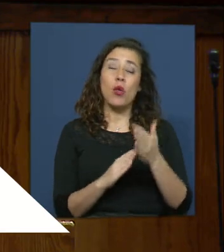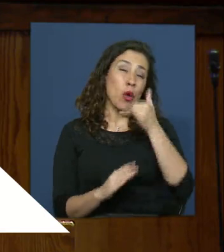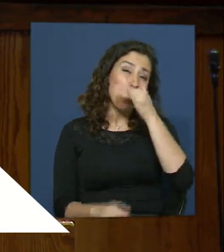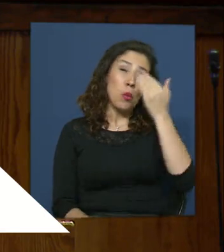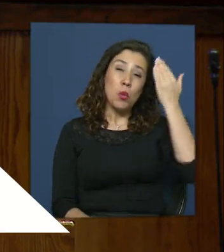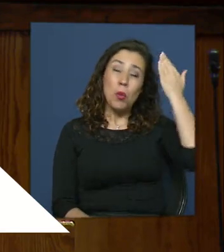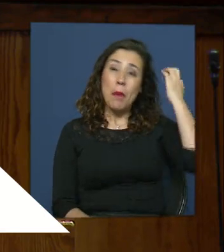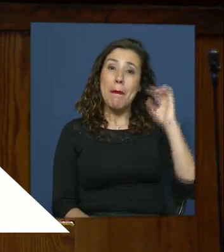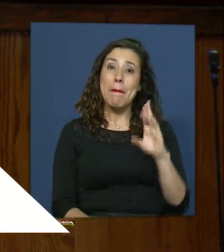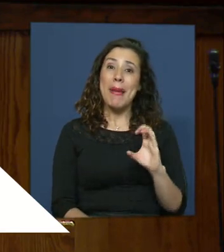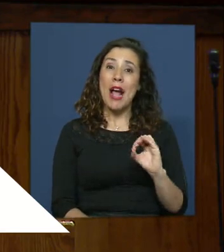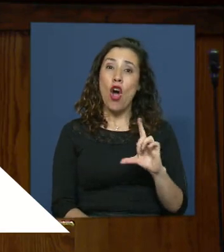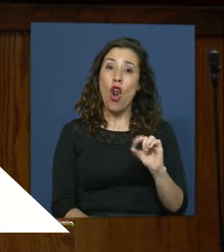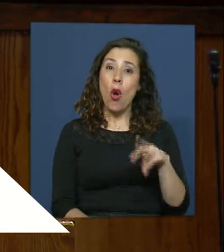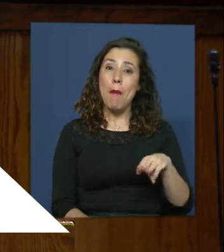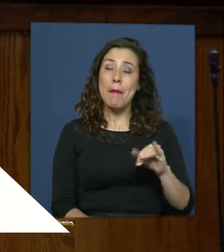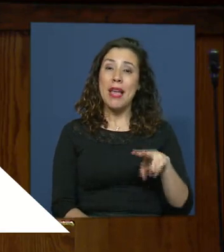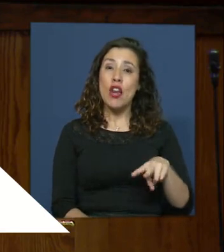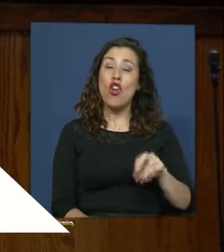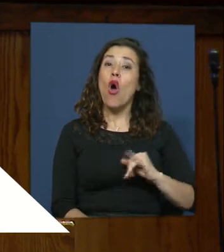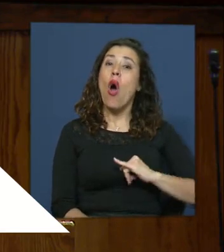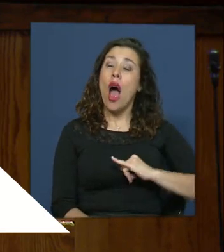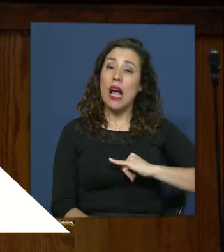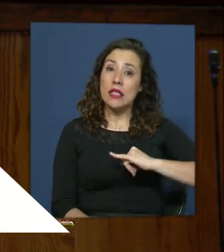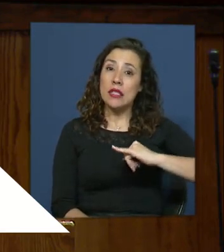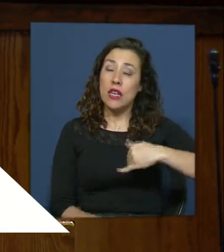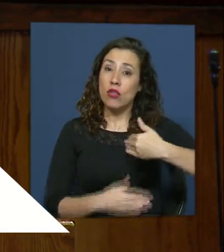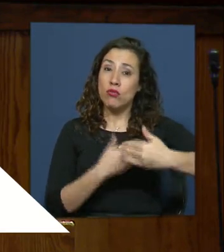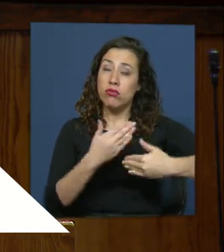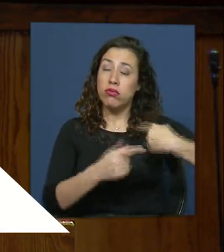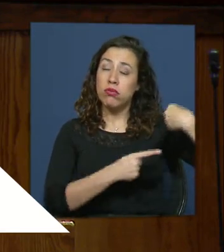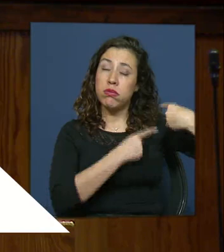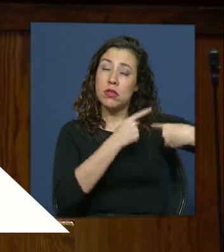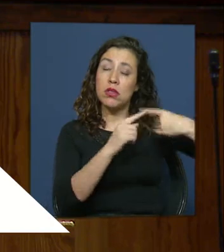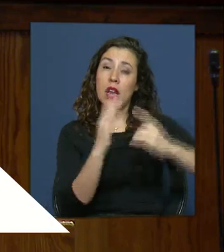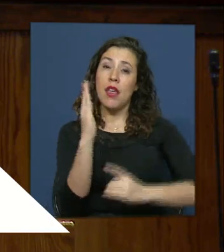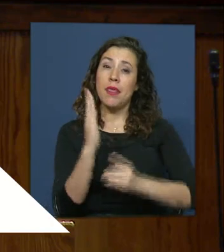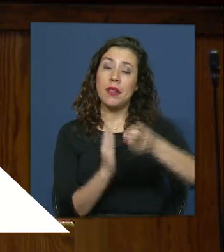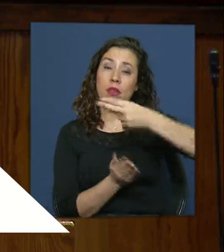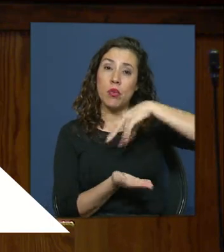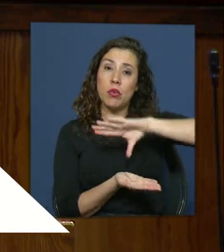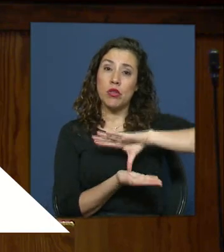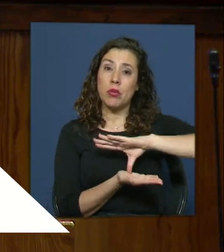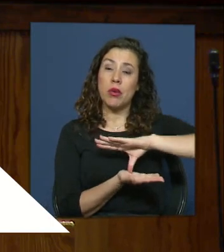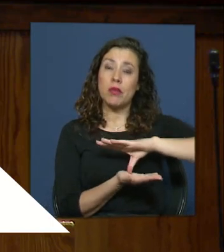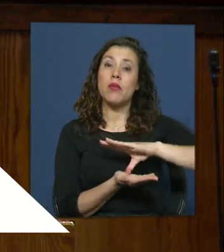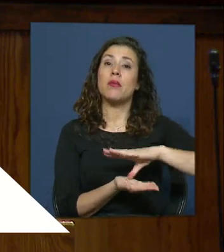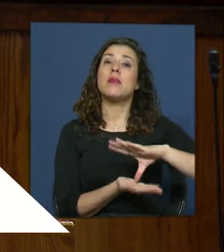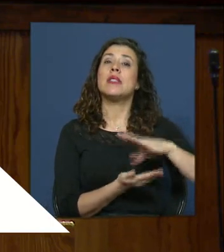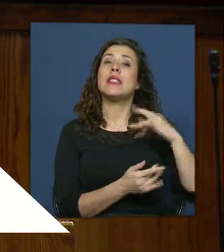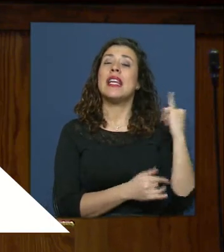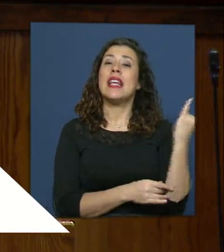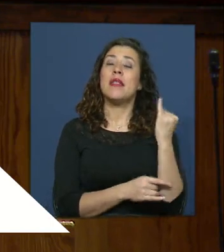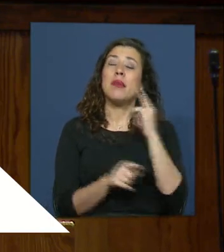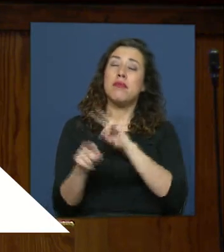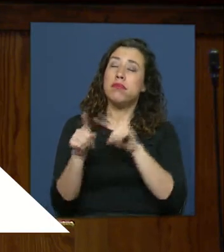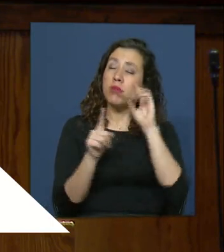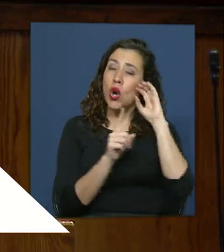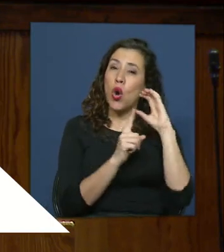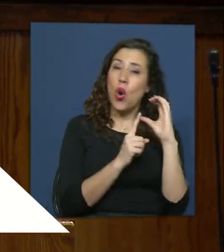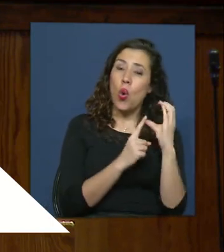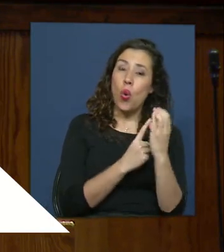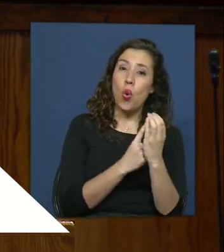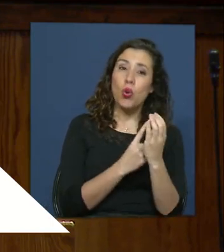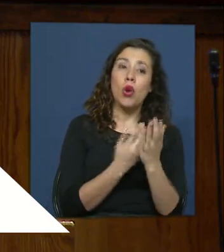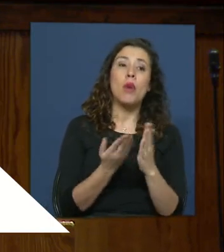tiempos precolombinos se ha mantenido presente en la historia y desarrollado en nuestro país como nación independiente y multicultural, como